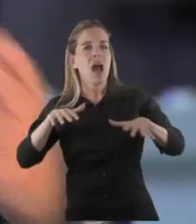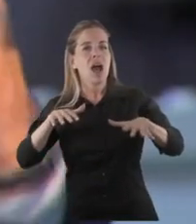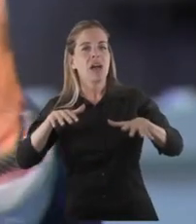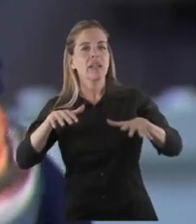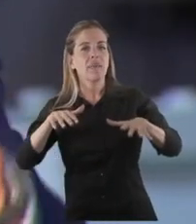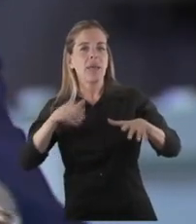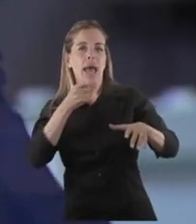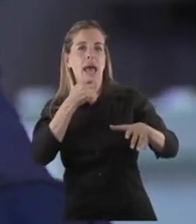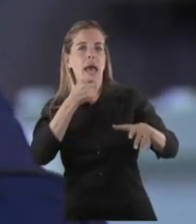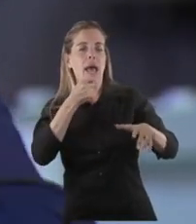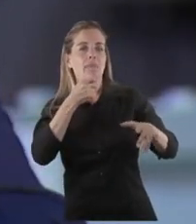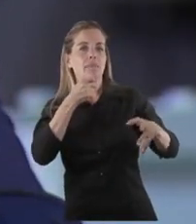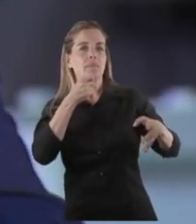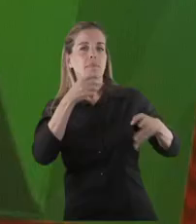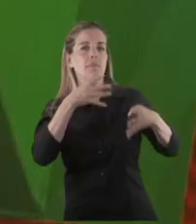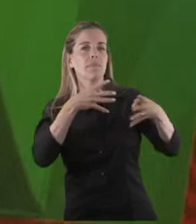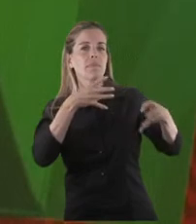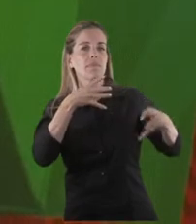maquinaria